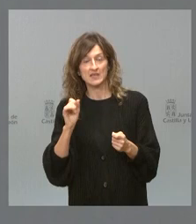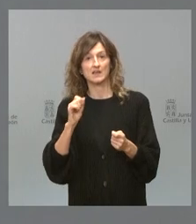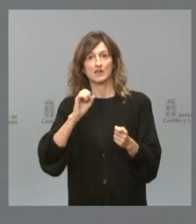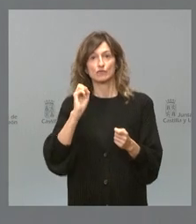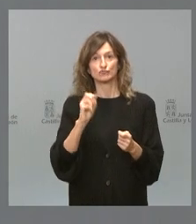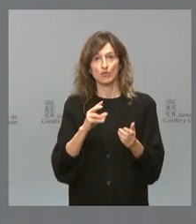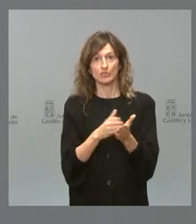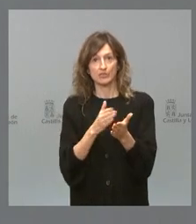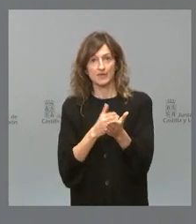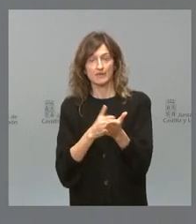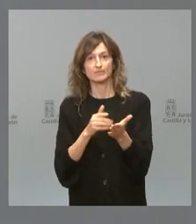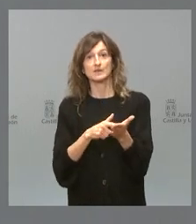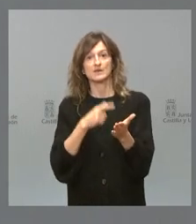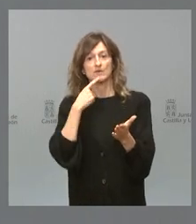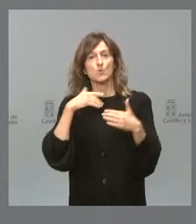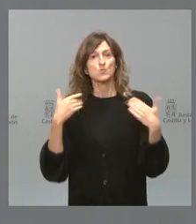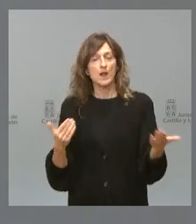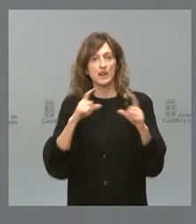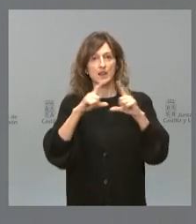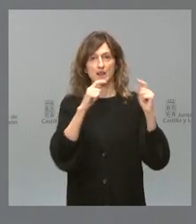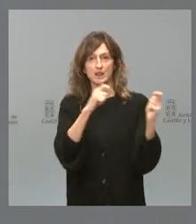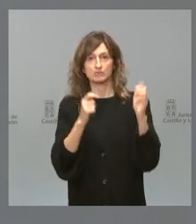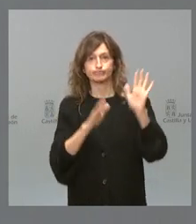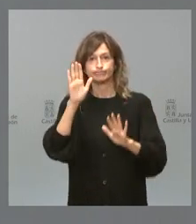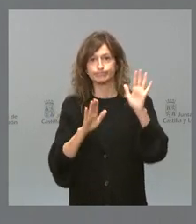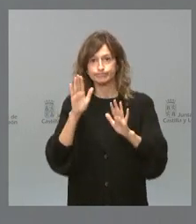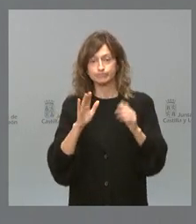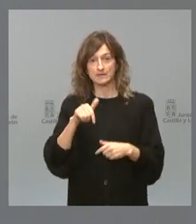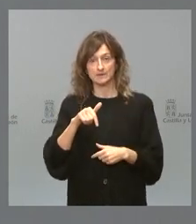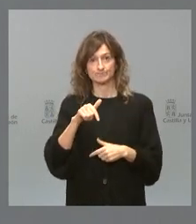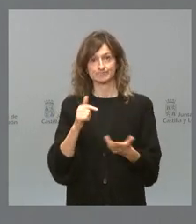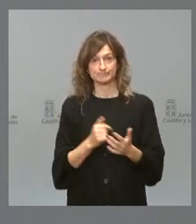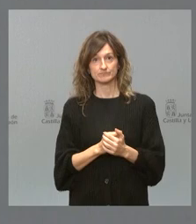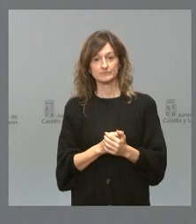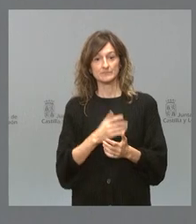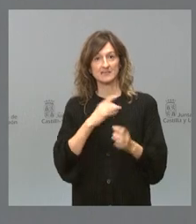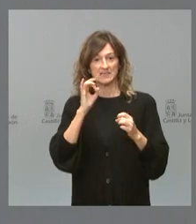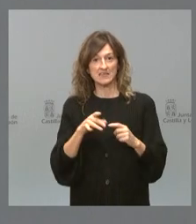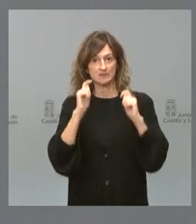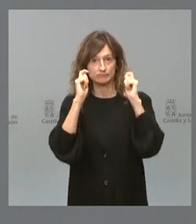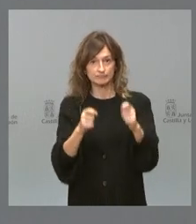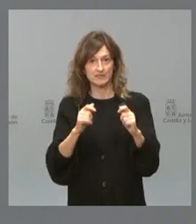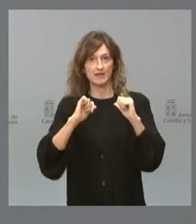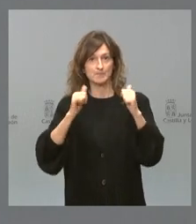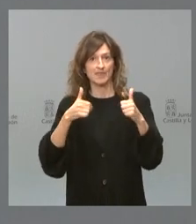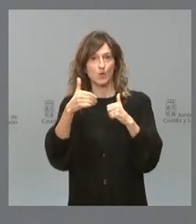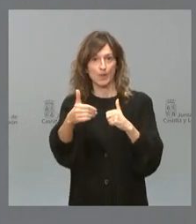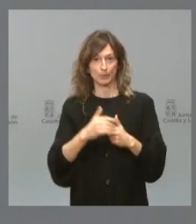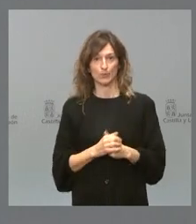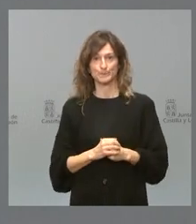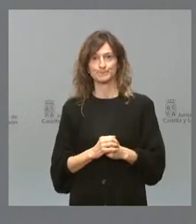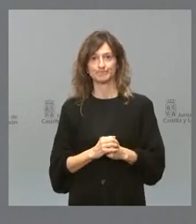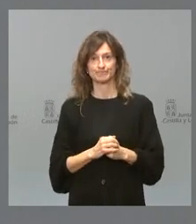de Cuáles son las entidades que se han venido presentando felicitación Quién es el adjudicatario cuando comienzan las obras